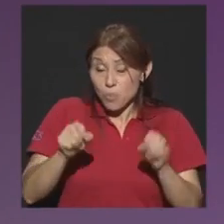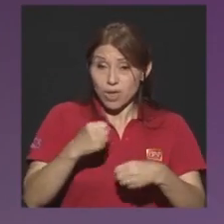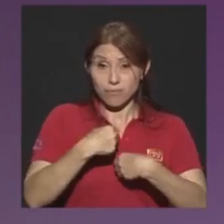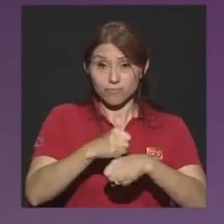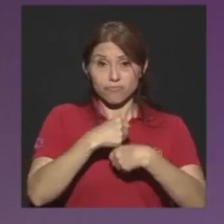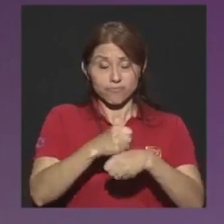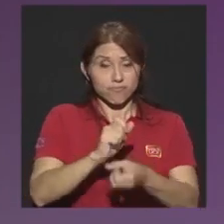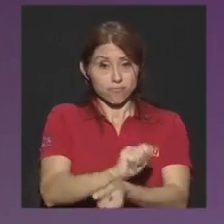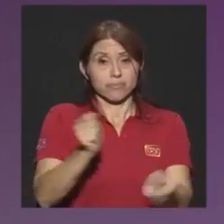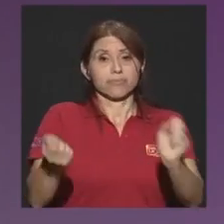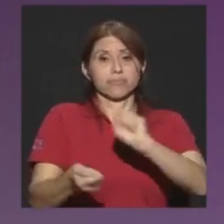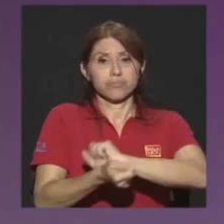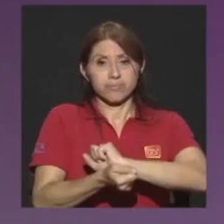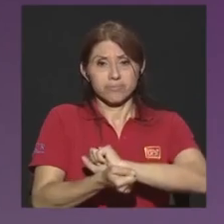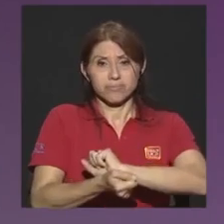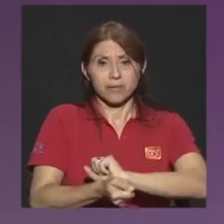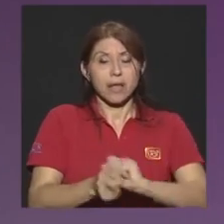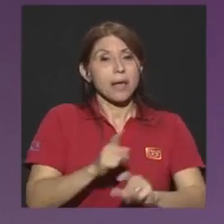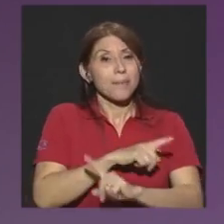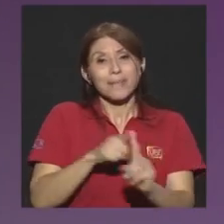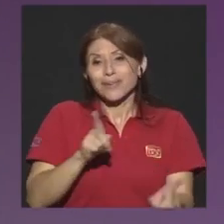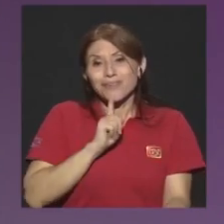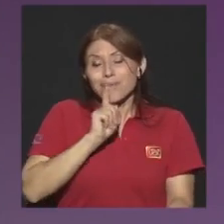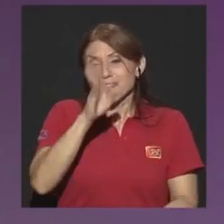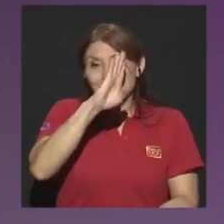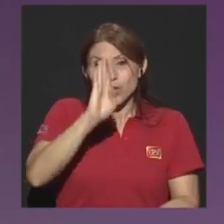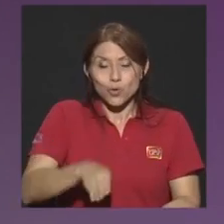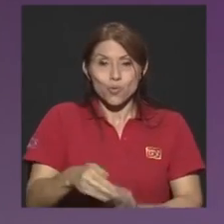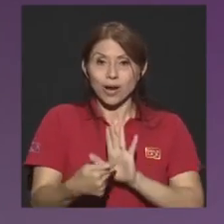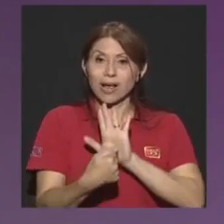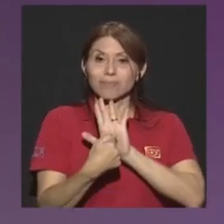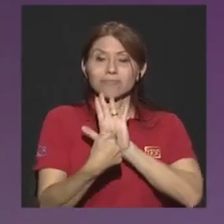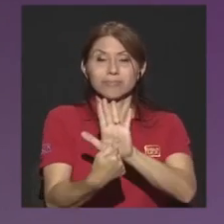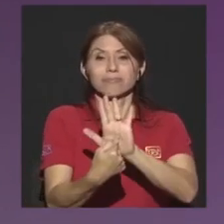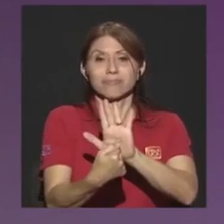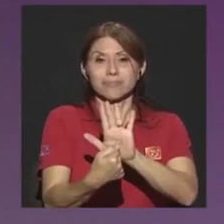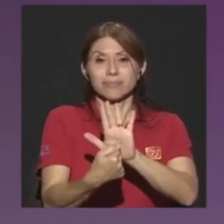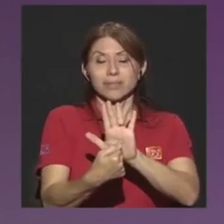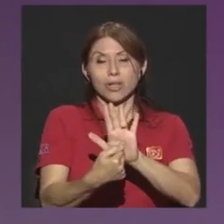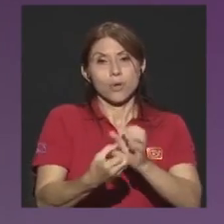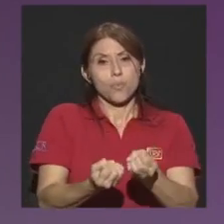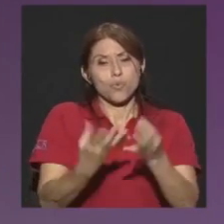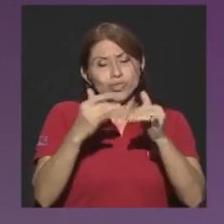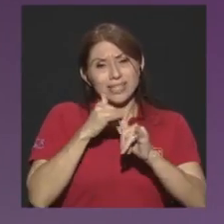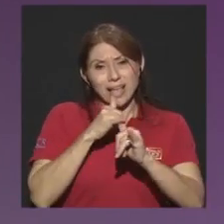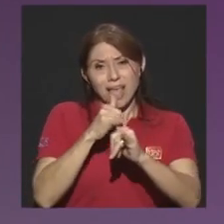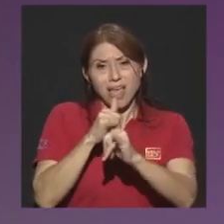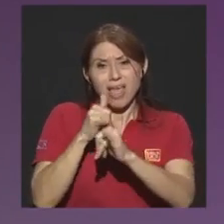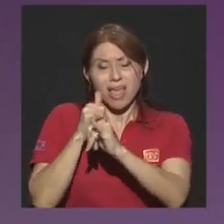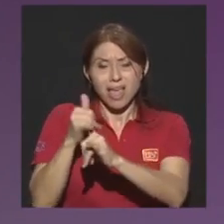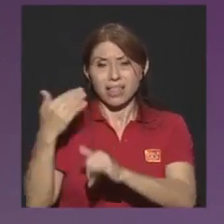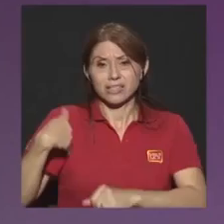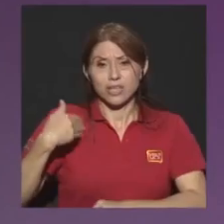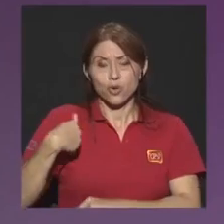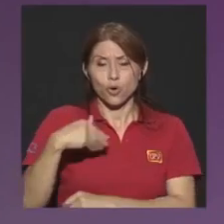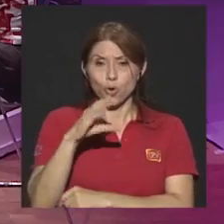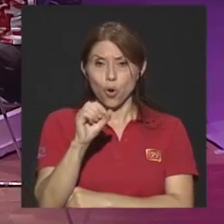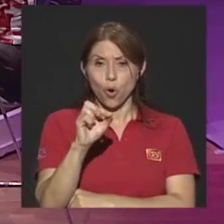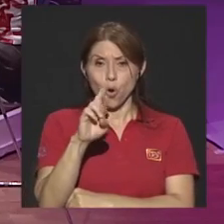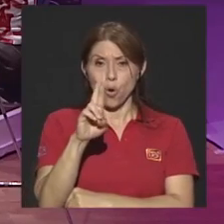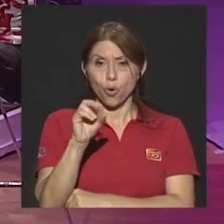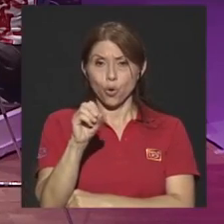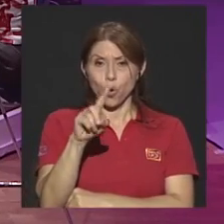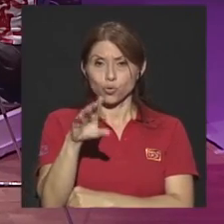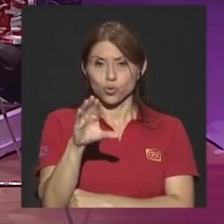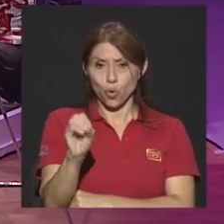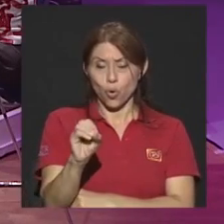pero no se dice nunca de la cantidad de denuncias que tiene el señor Orozco en los tribunales de justicia, por ejemplo, ¿verdad? Entonces, es